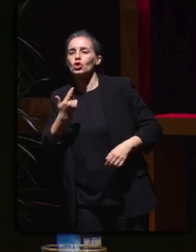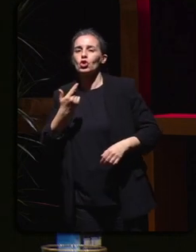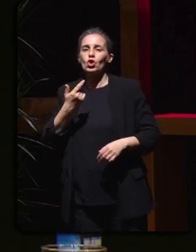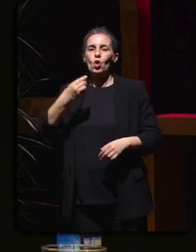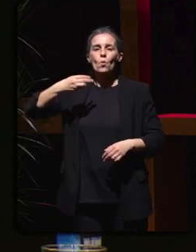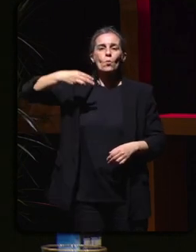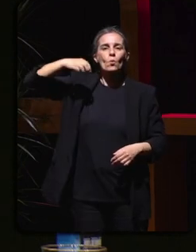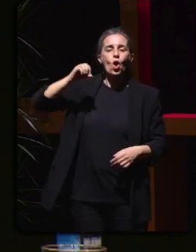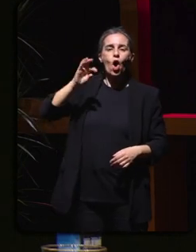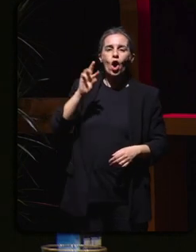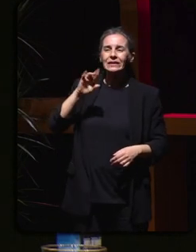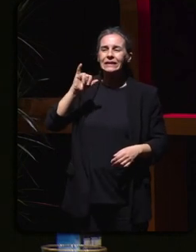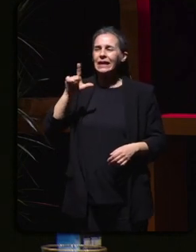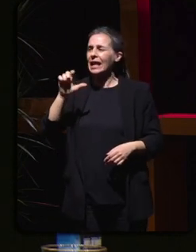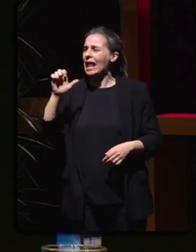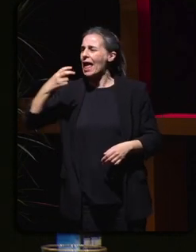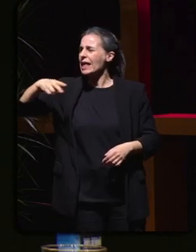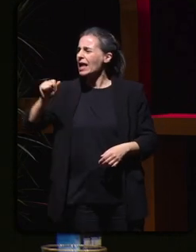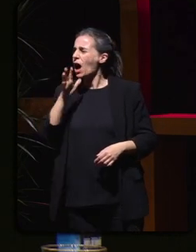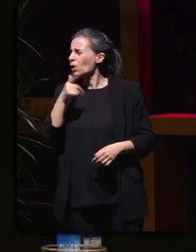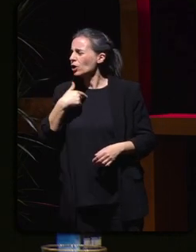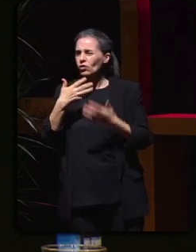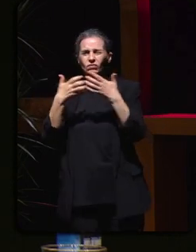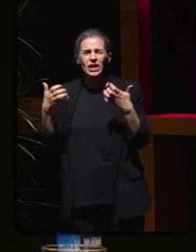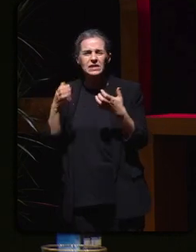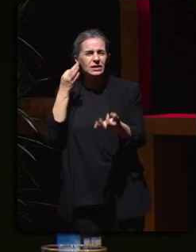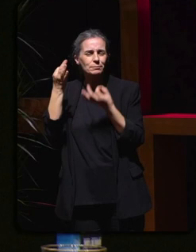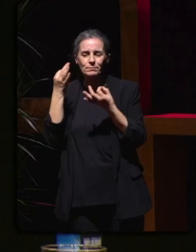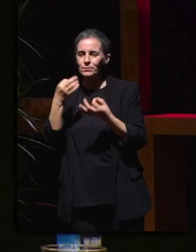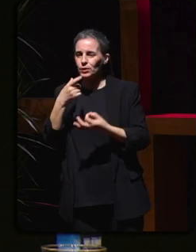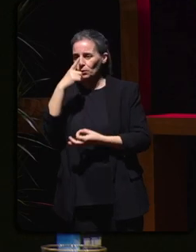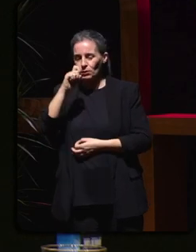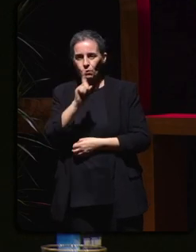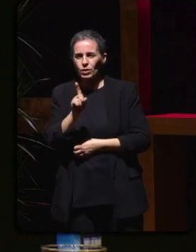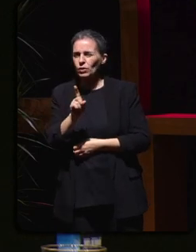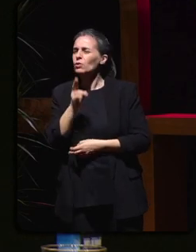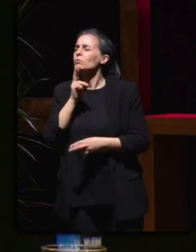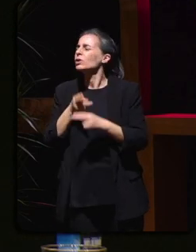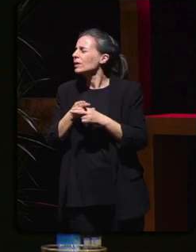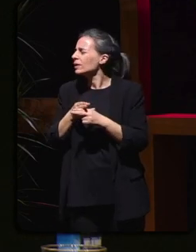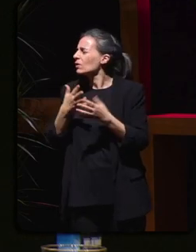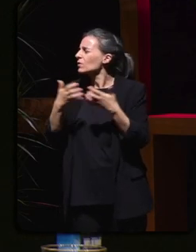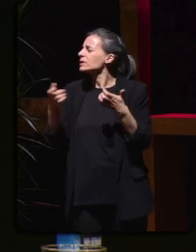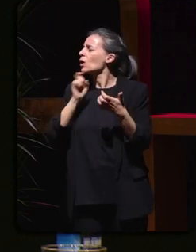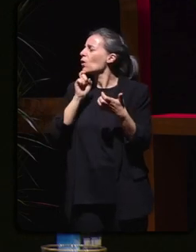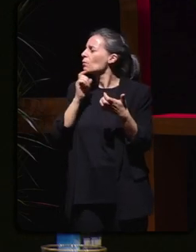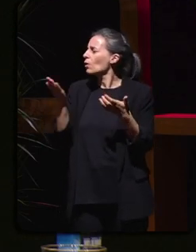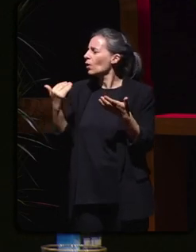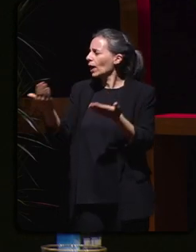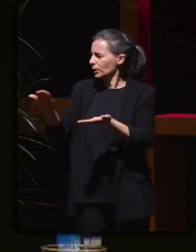madrileña ahora no me acuerdo la frase exacta motrileña como era Diana motrileña